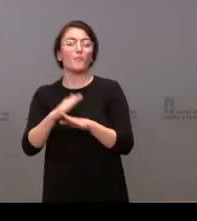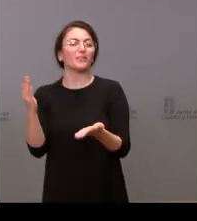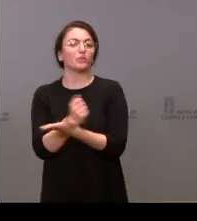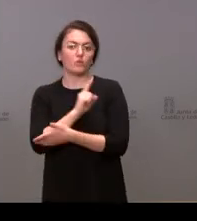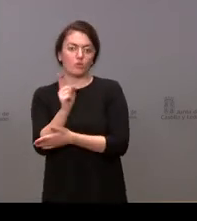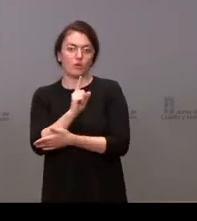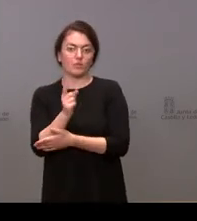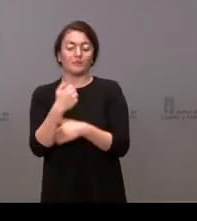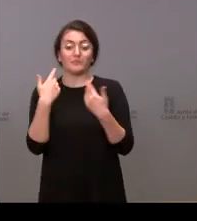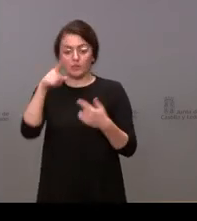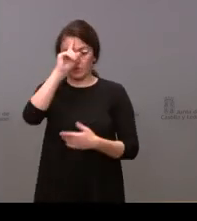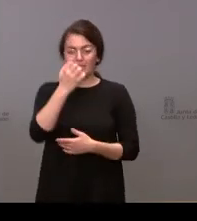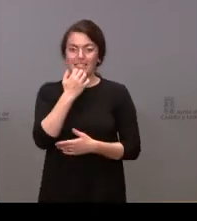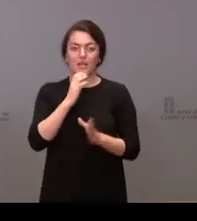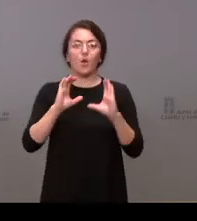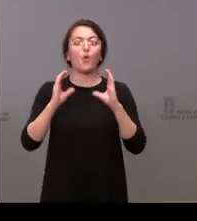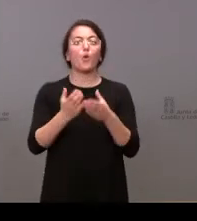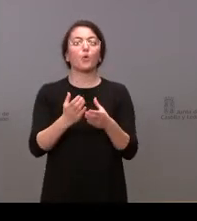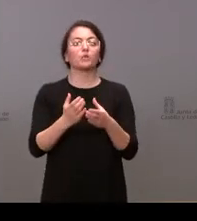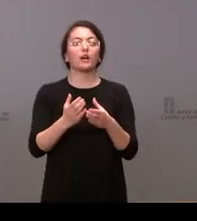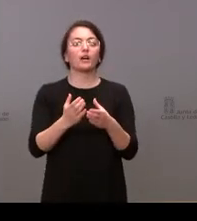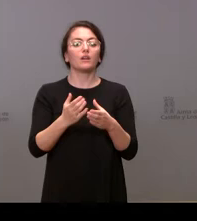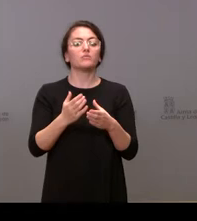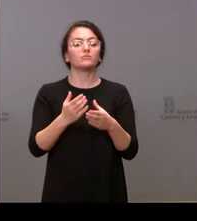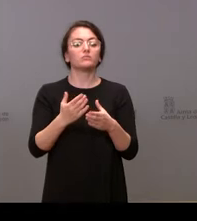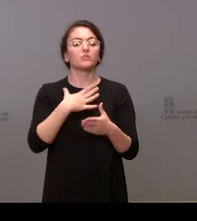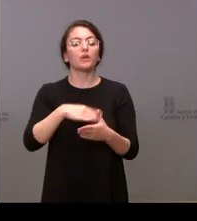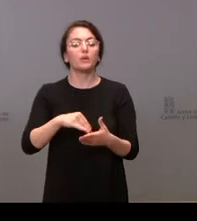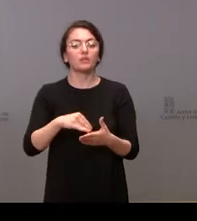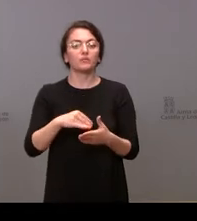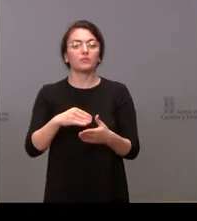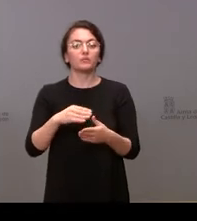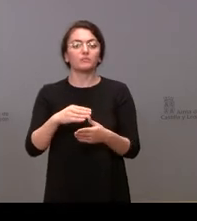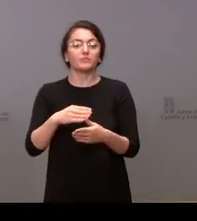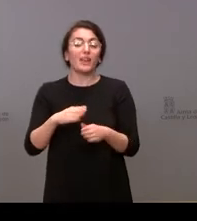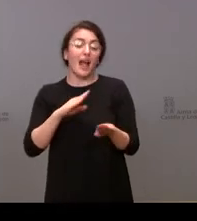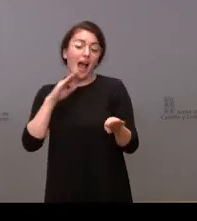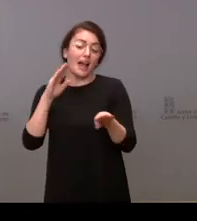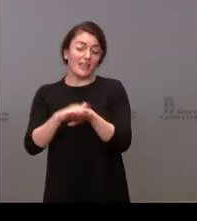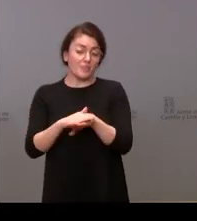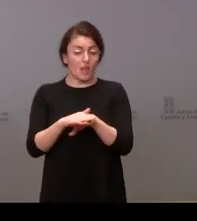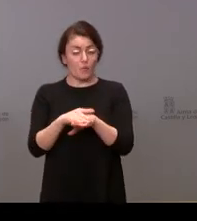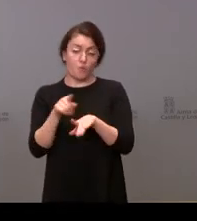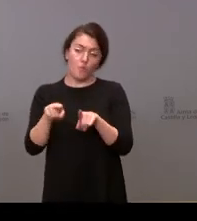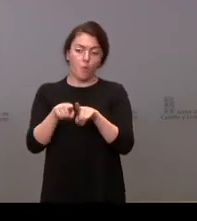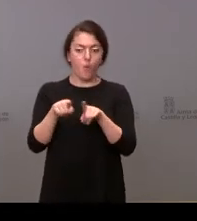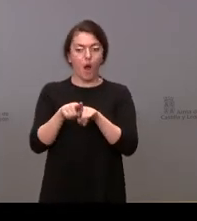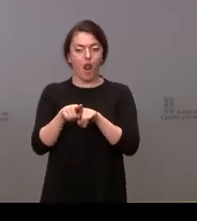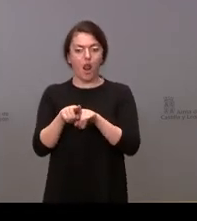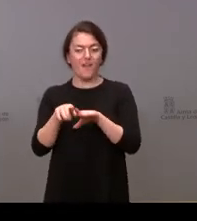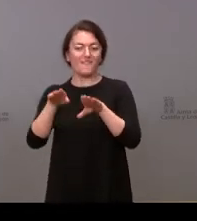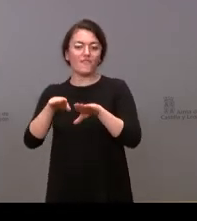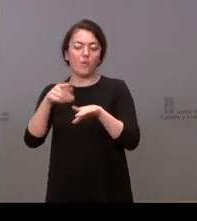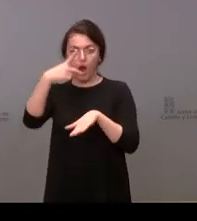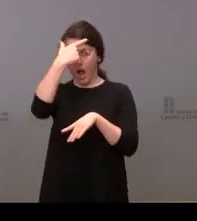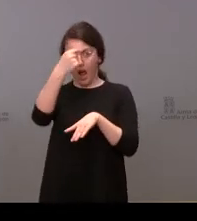Entonces, no sé si la Junta está dispuesta a aceptar cierto trato de favor con la provincia de Ávila y que se produzca un agravio con otras provincias y cómo